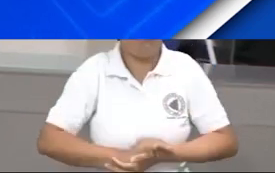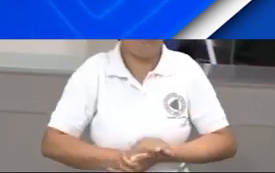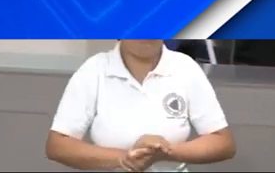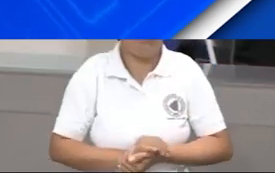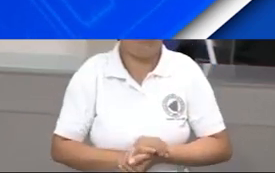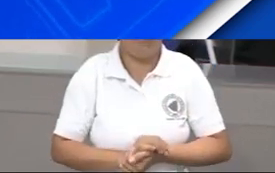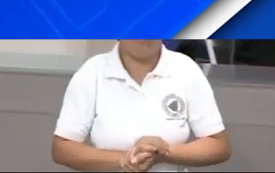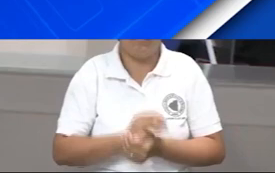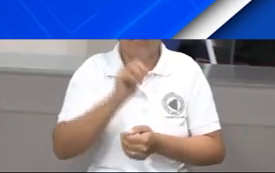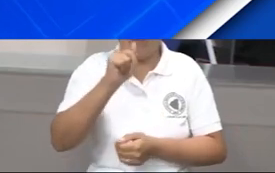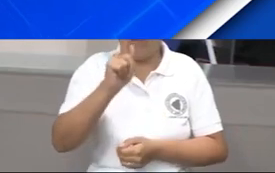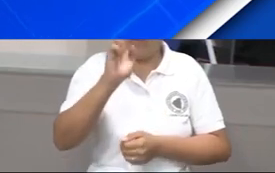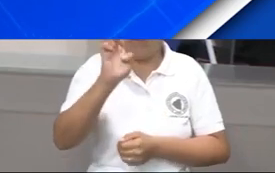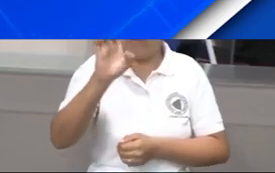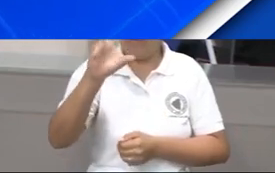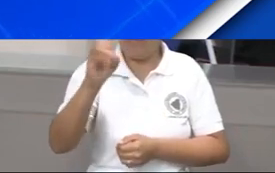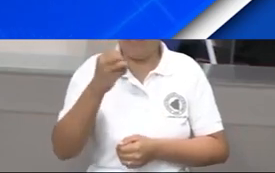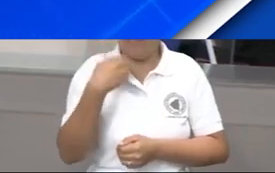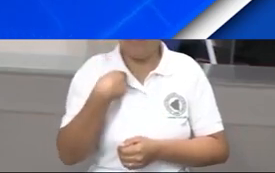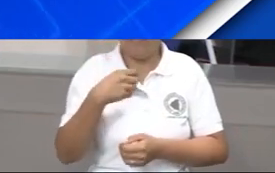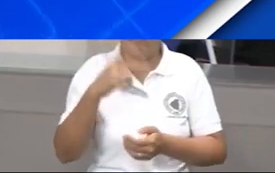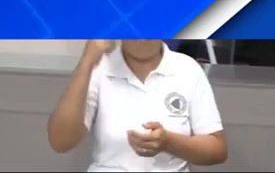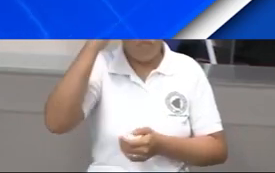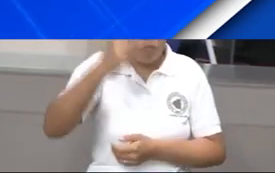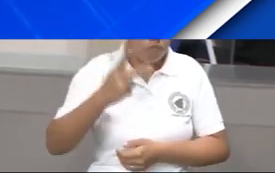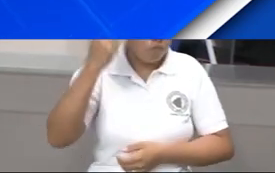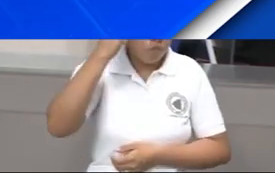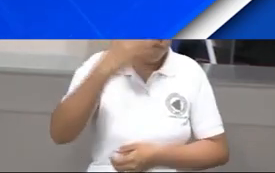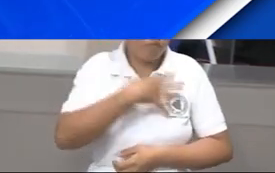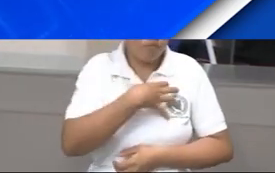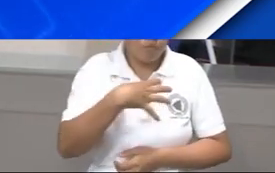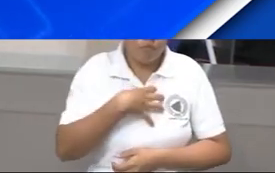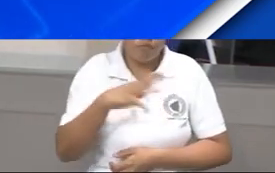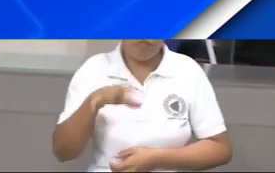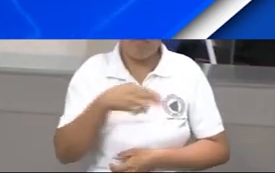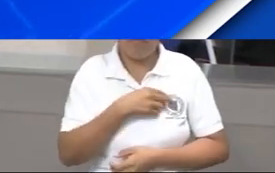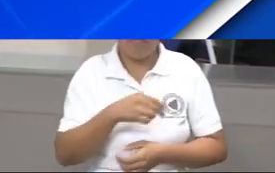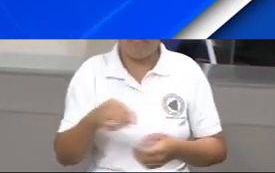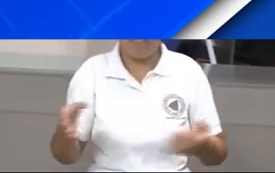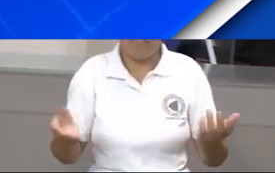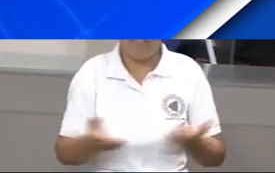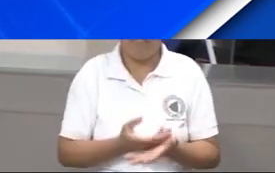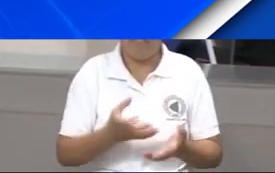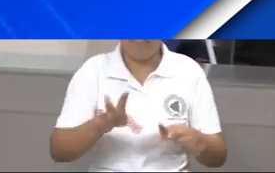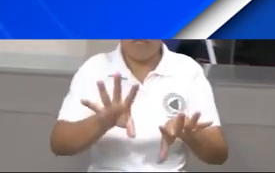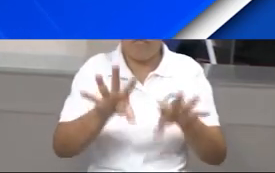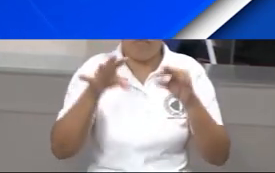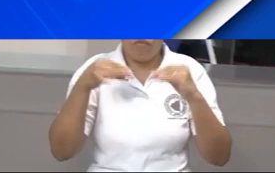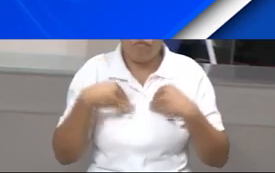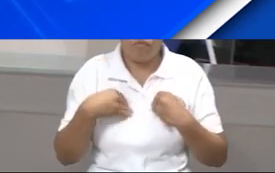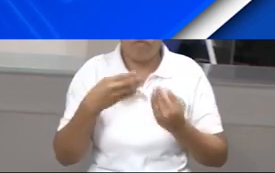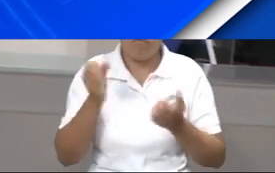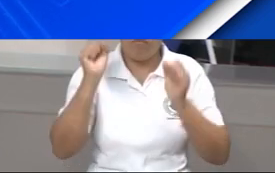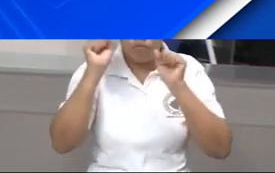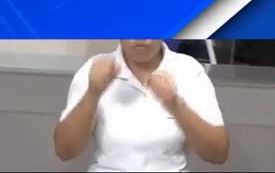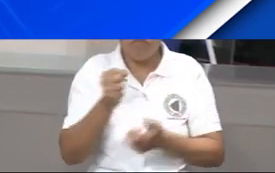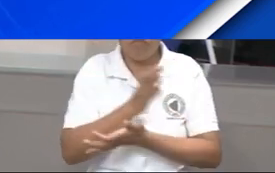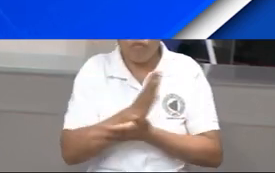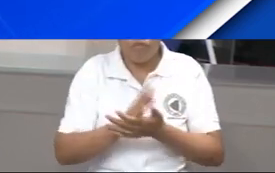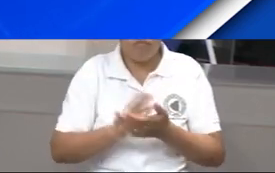Faculta a Telcor para proponer políticas públicas sectoriales con relación a la disponibilidad, acceso